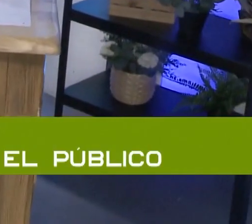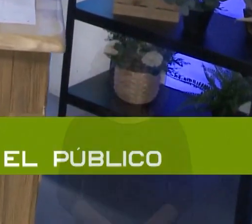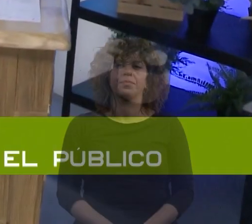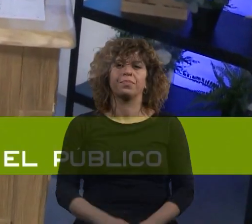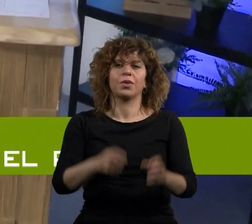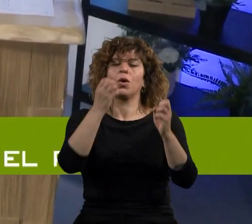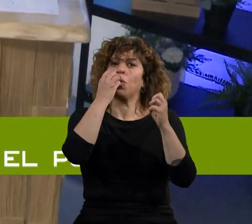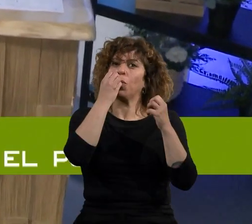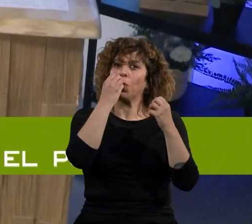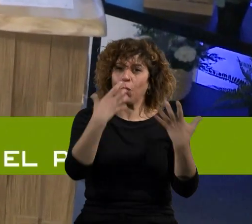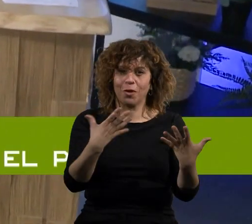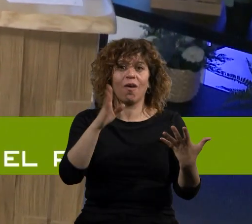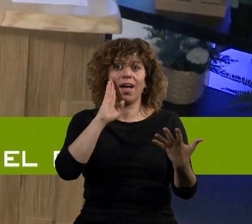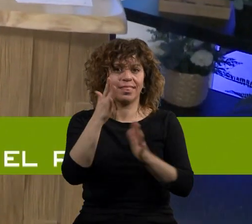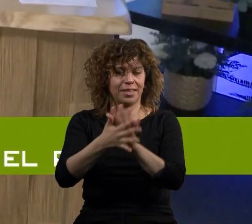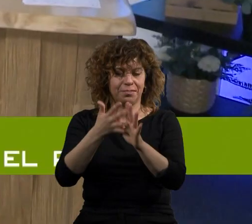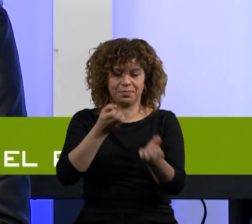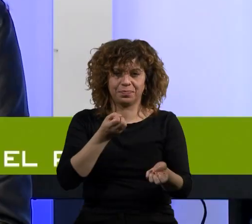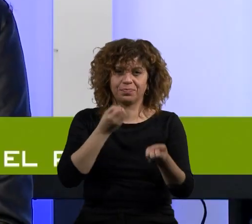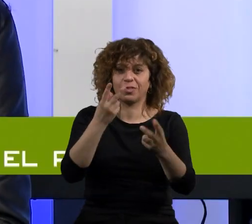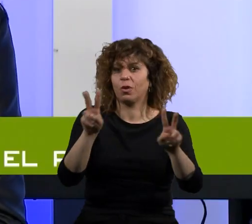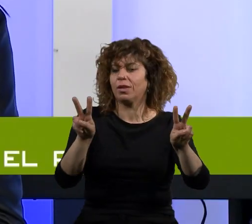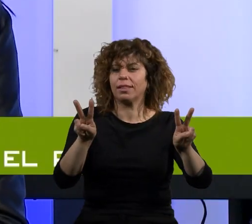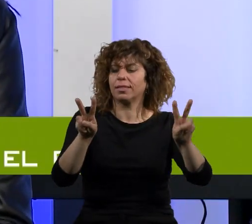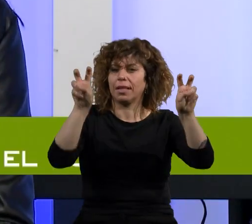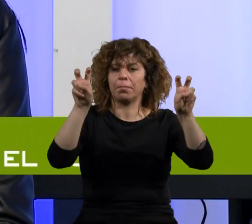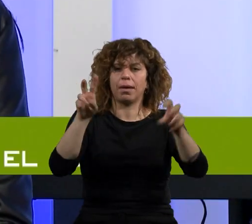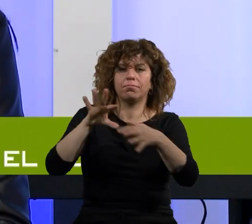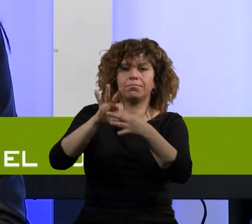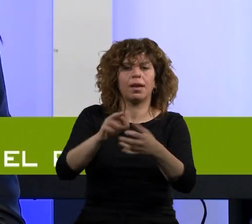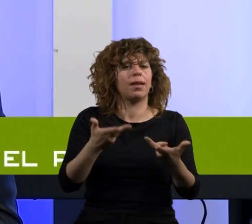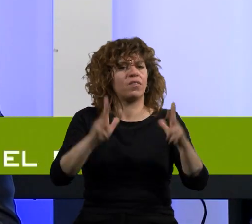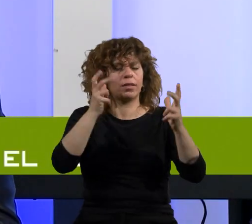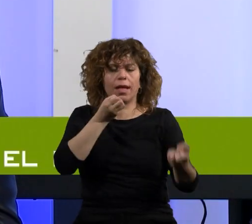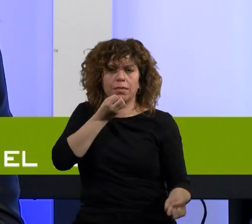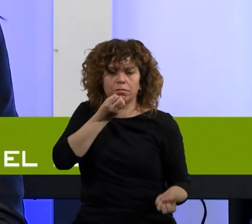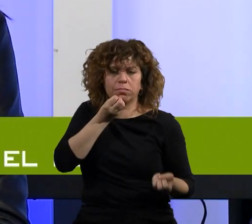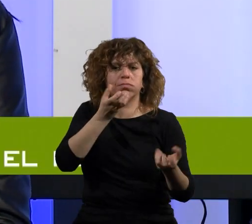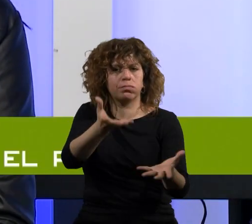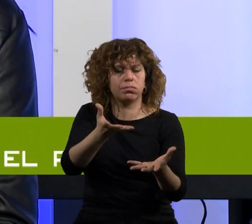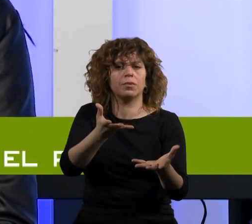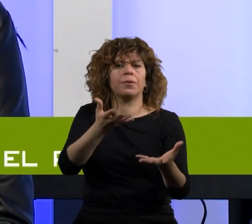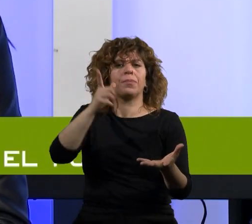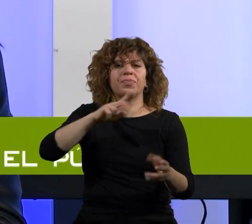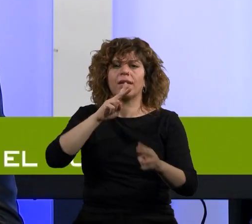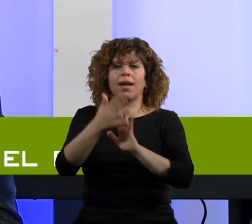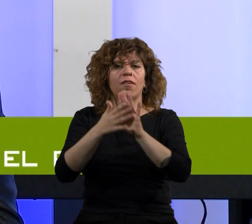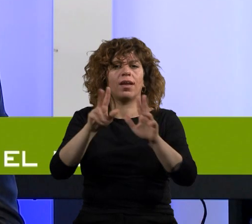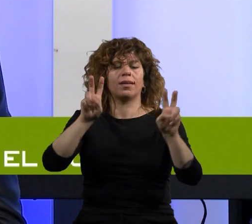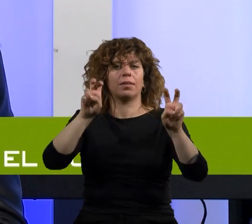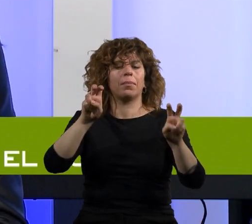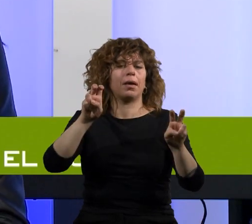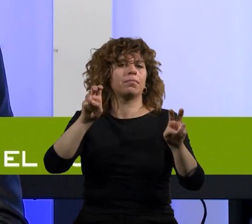Bueno, pues como decíamos, un tema, ¿no? Sobre, bueno, la libertad de expresión, ¿no? Mencionáis a Pablo